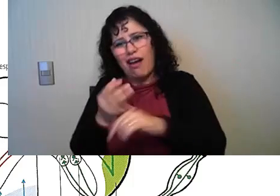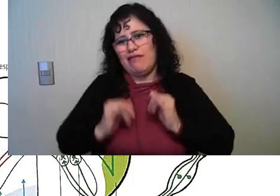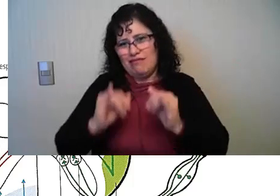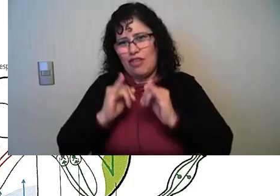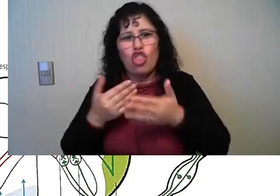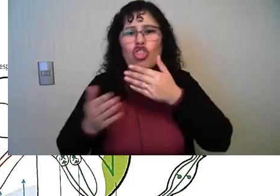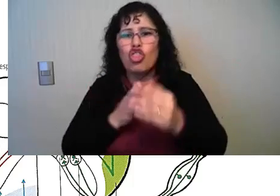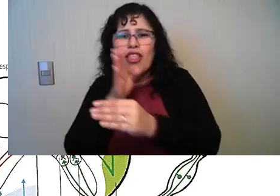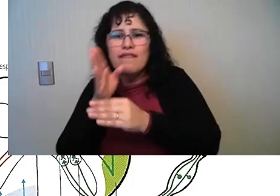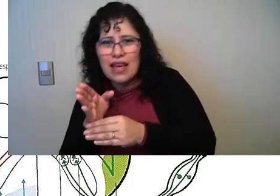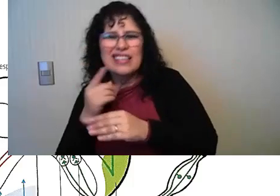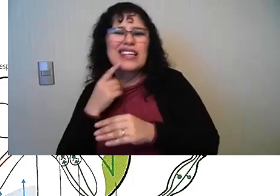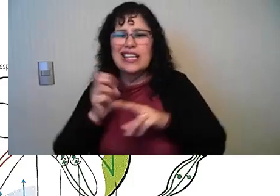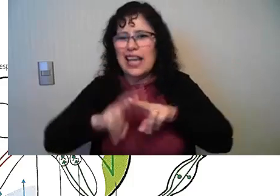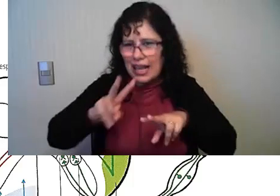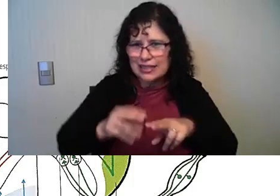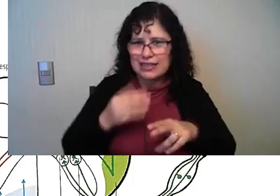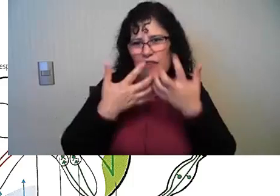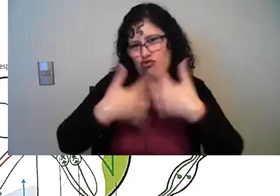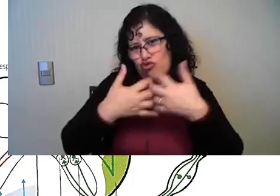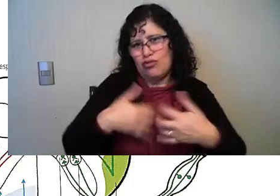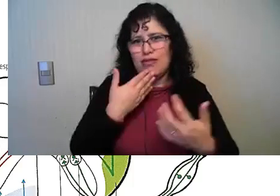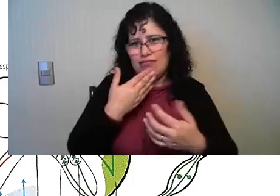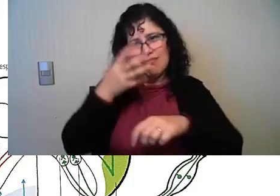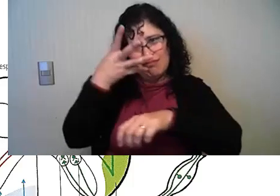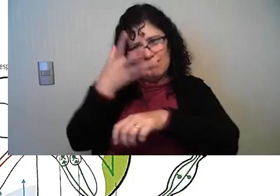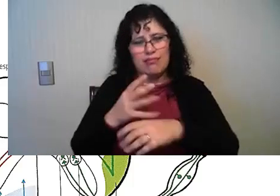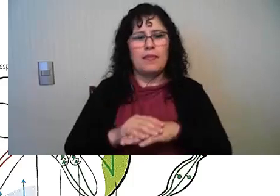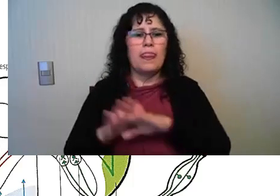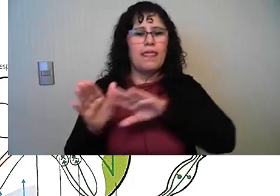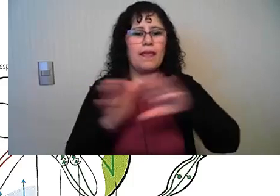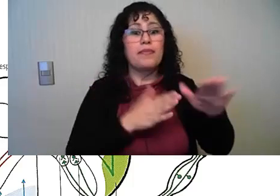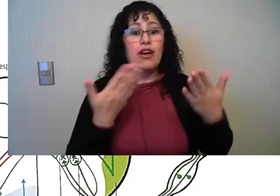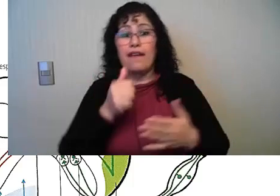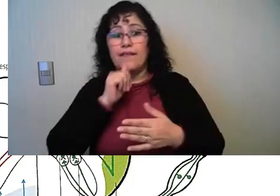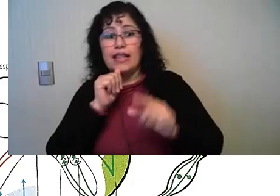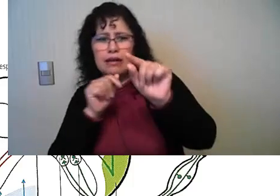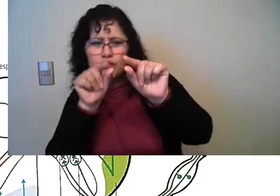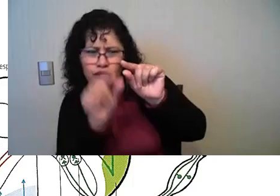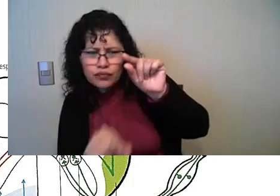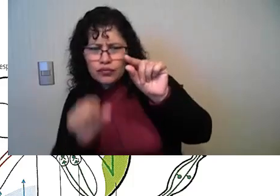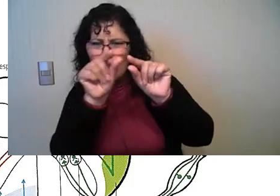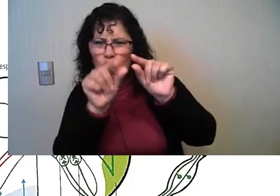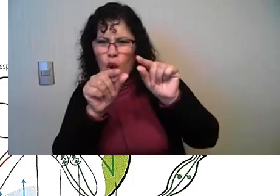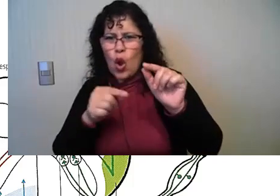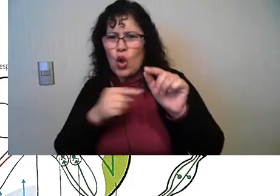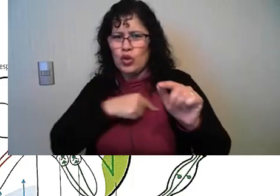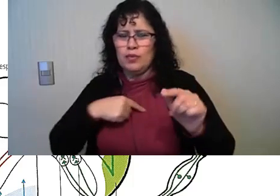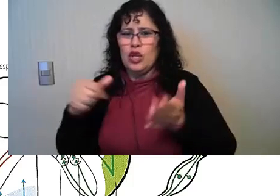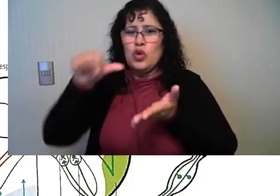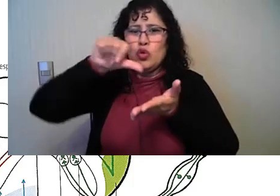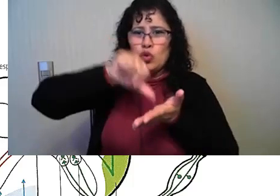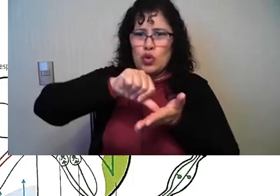Me falta este núcleo que es el núcleo solitario. Este núcleo solitario lo vamos a dividir en dos